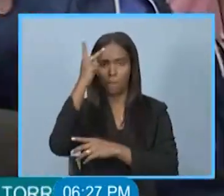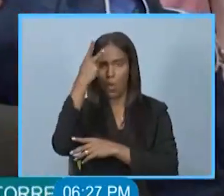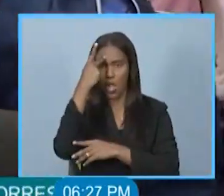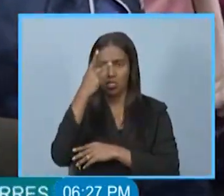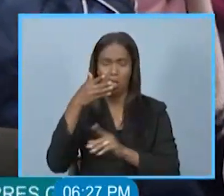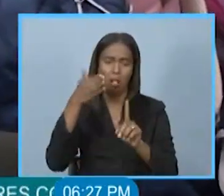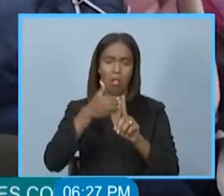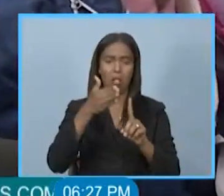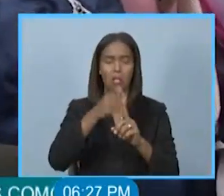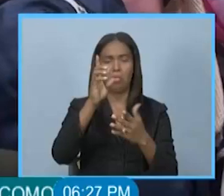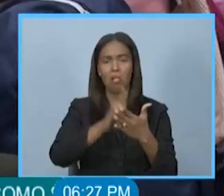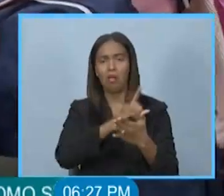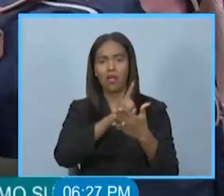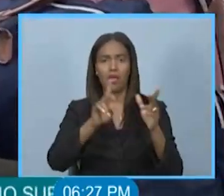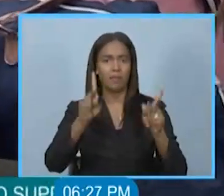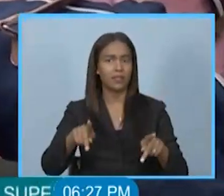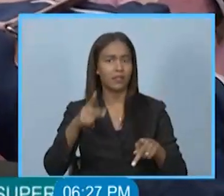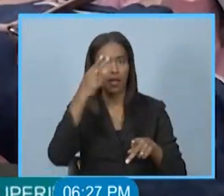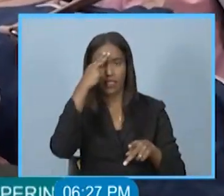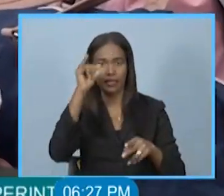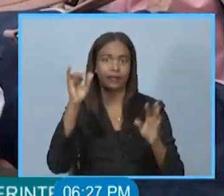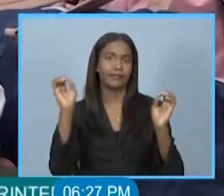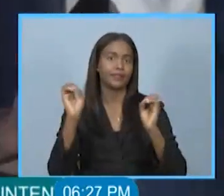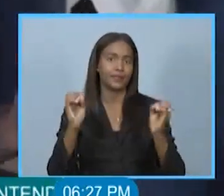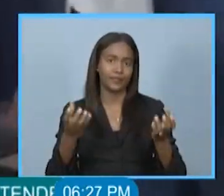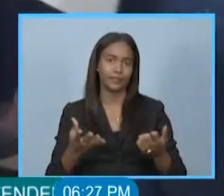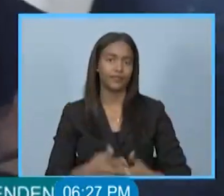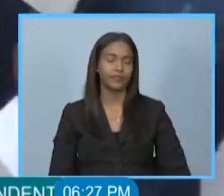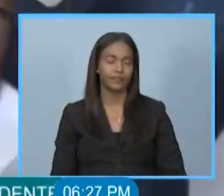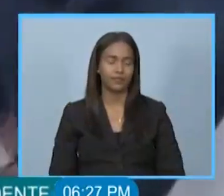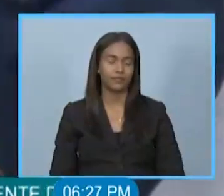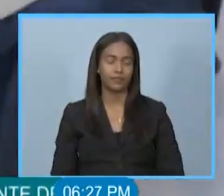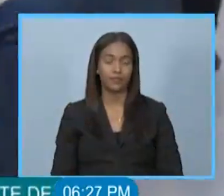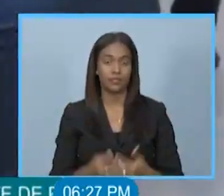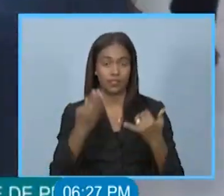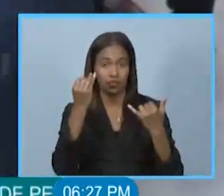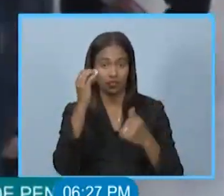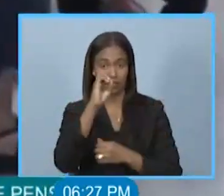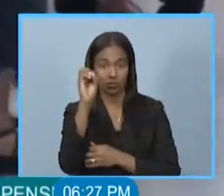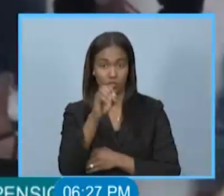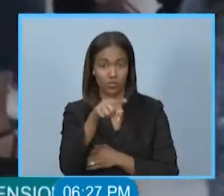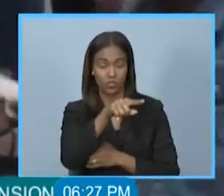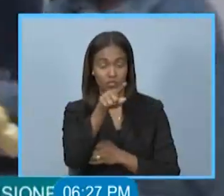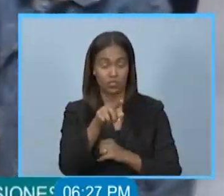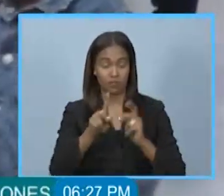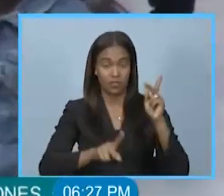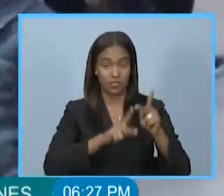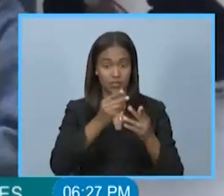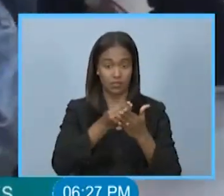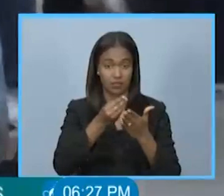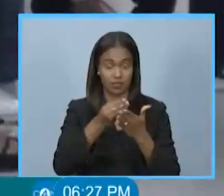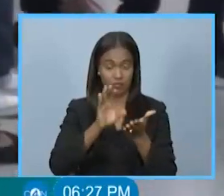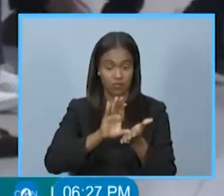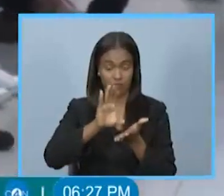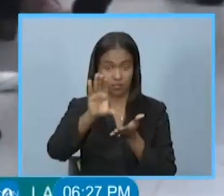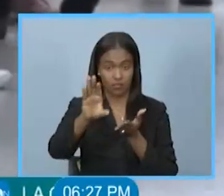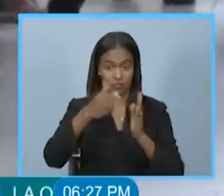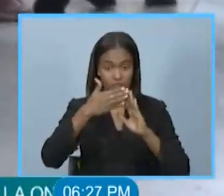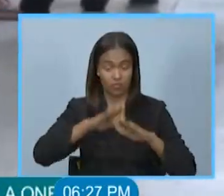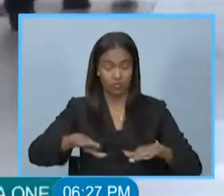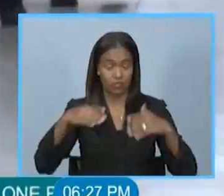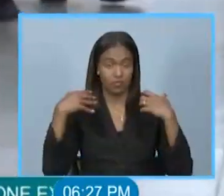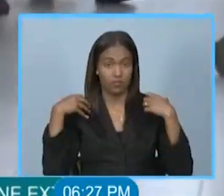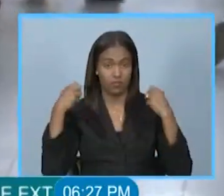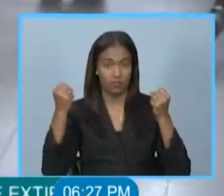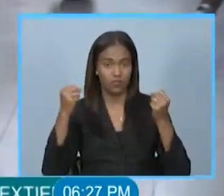racistas en contra de los ciudadanos haitianos este 14% de la partida del presupuesto destinador sector